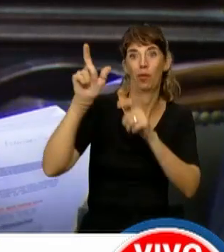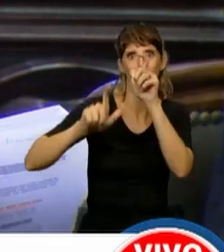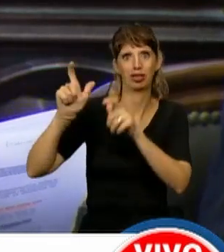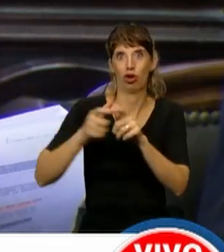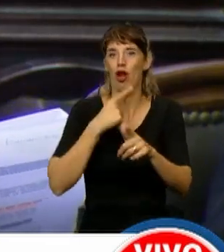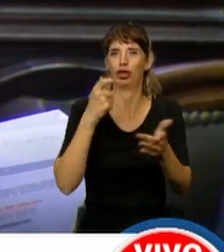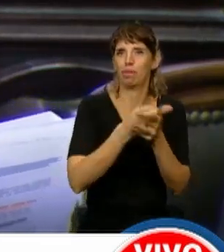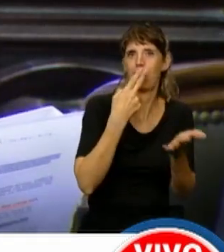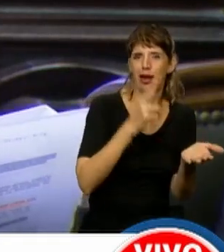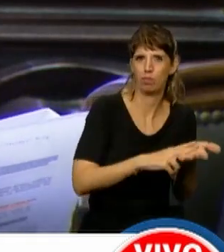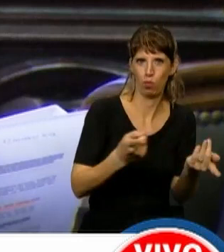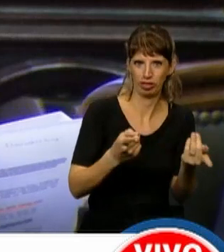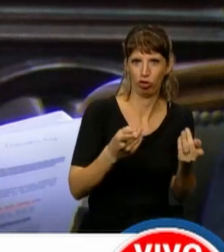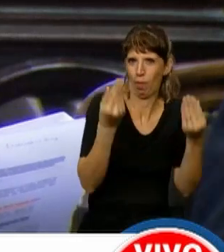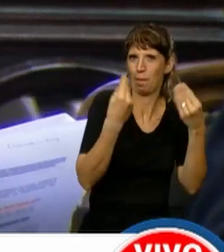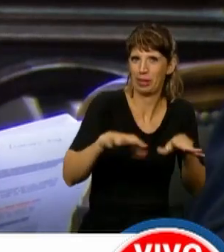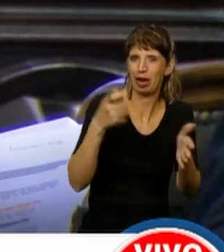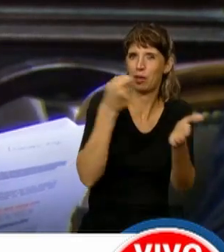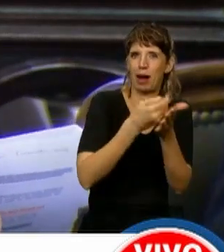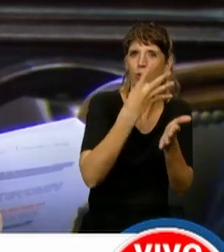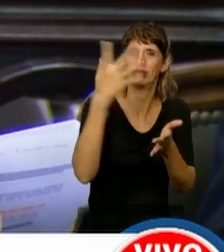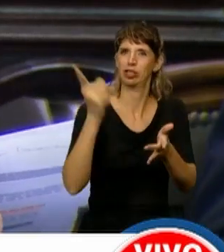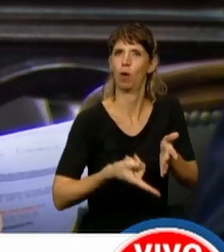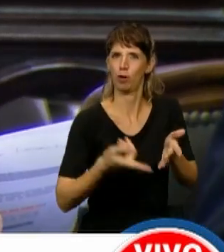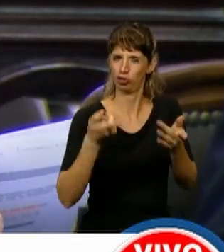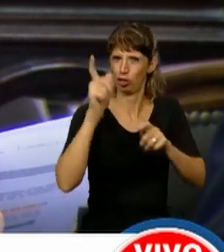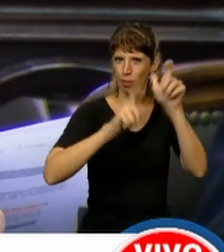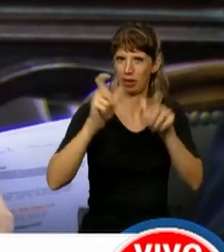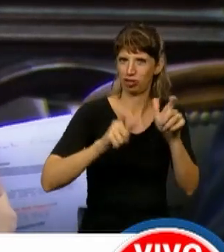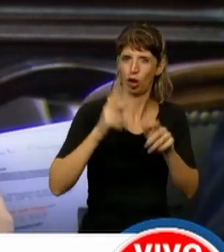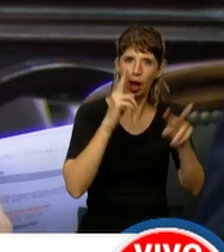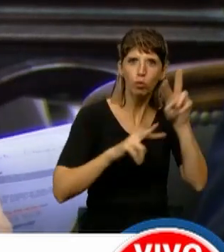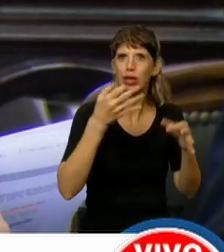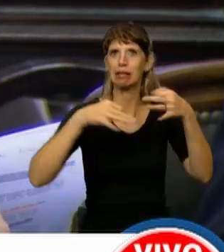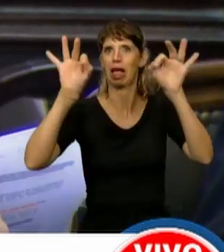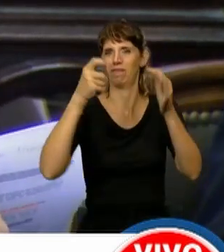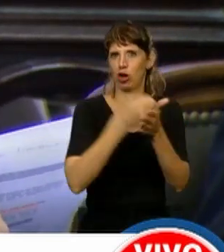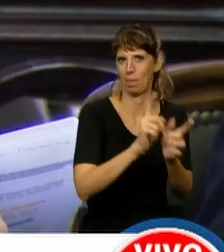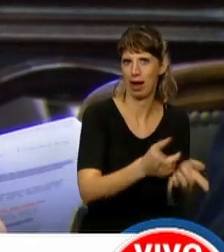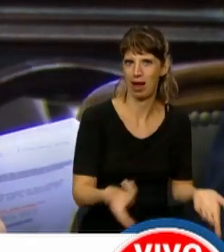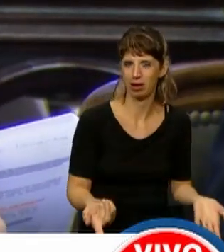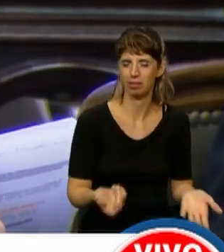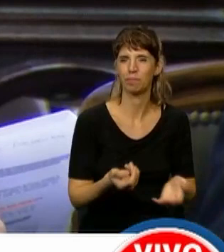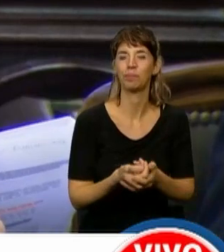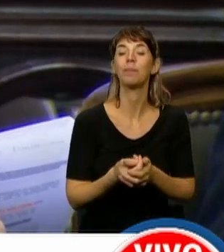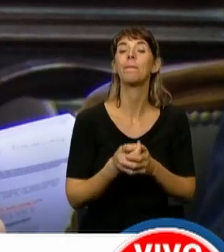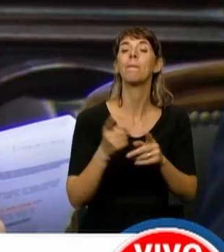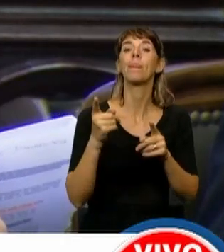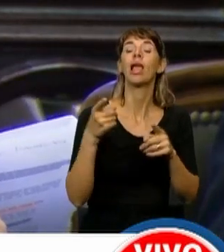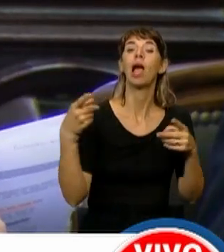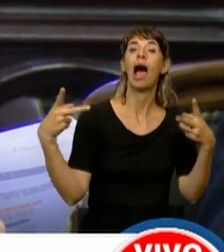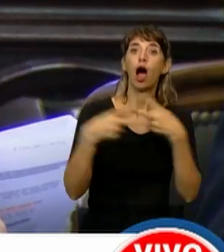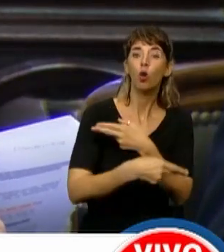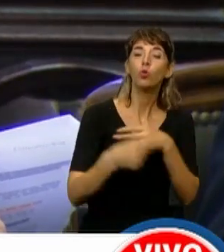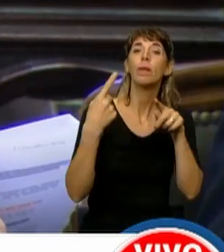45% que este gobierno para nada tiene intenciones de hacerlo. El ajuste por inflación es un impuesto que afecta a